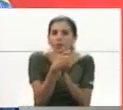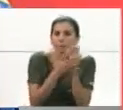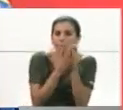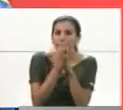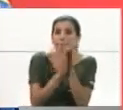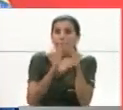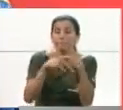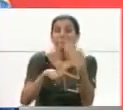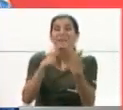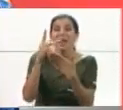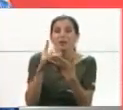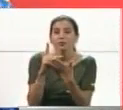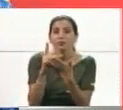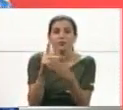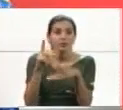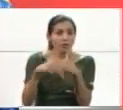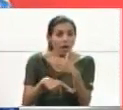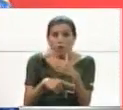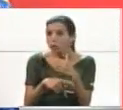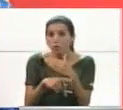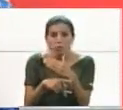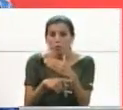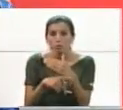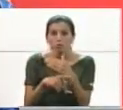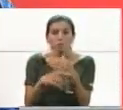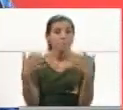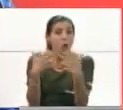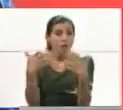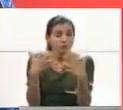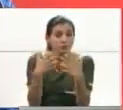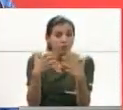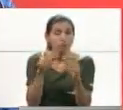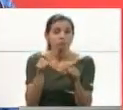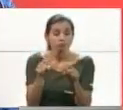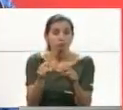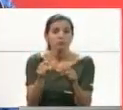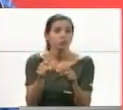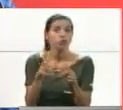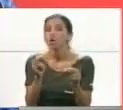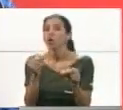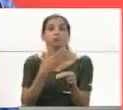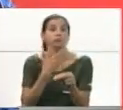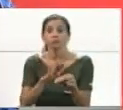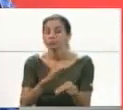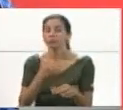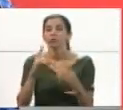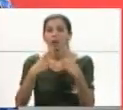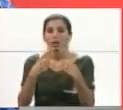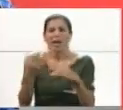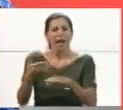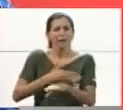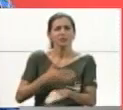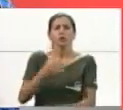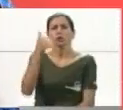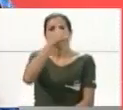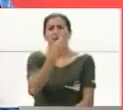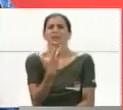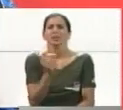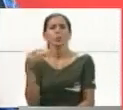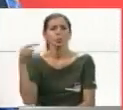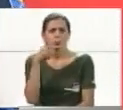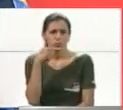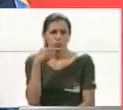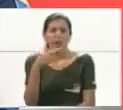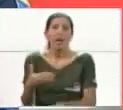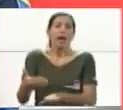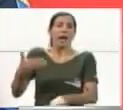acciones violentas muy lejos del espíritu del diálogo. Mucho antes del domingo 30 de octubre, o